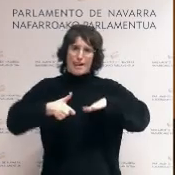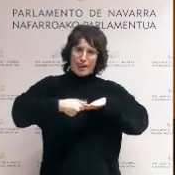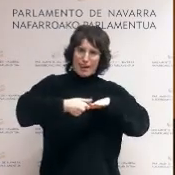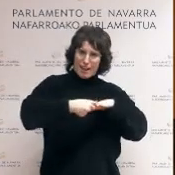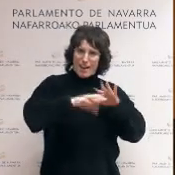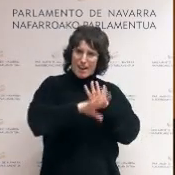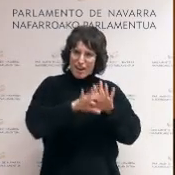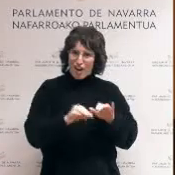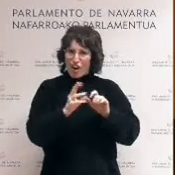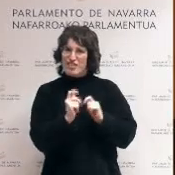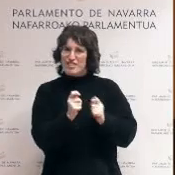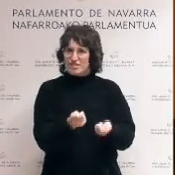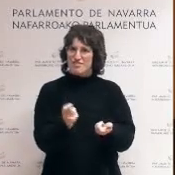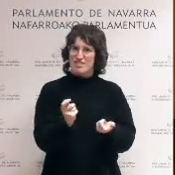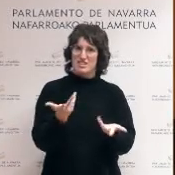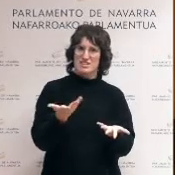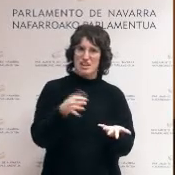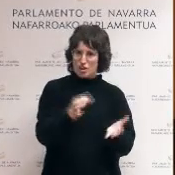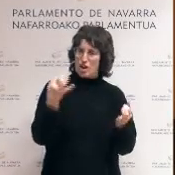foral interoperable,